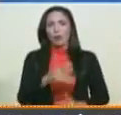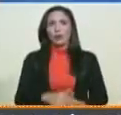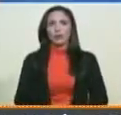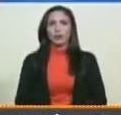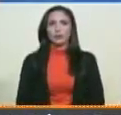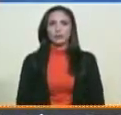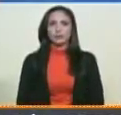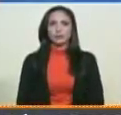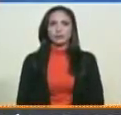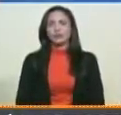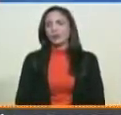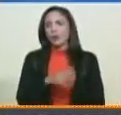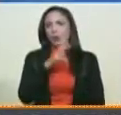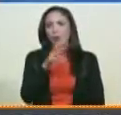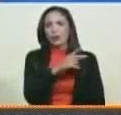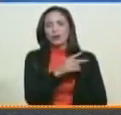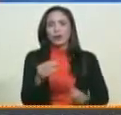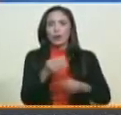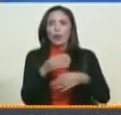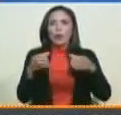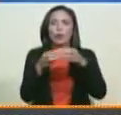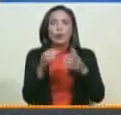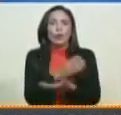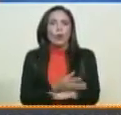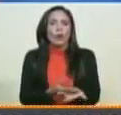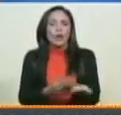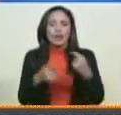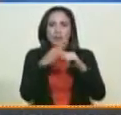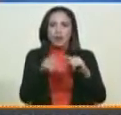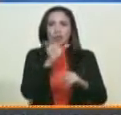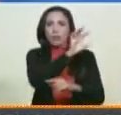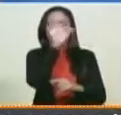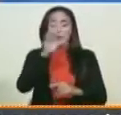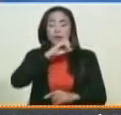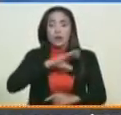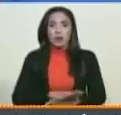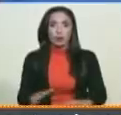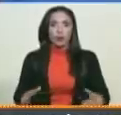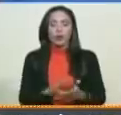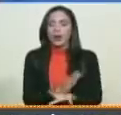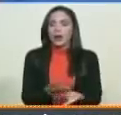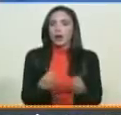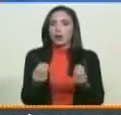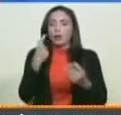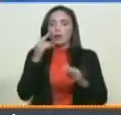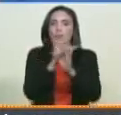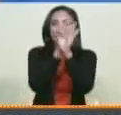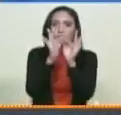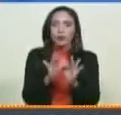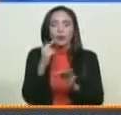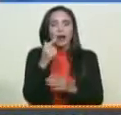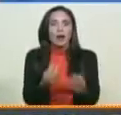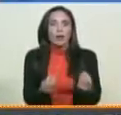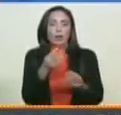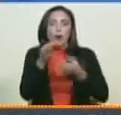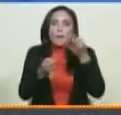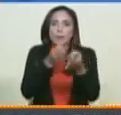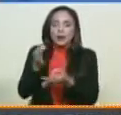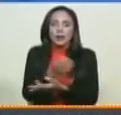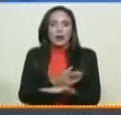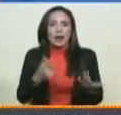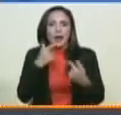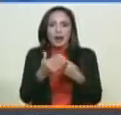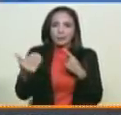Dieron al traste con toda la institucionalidad interamericana, históricamente presta a justificar invasiones en